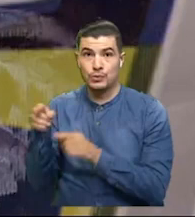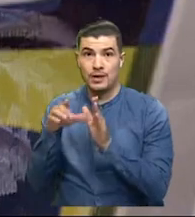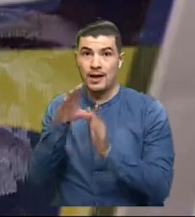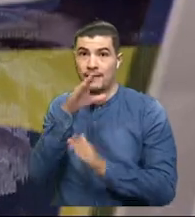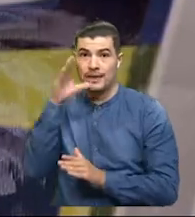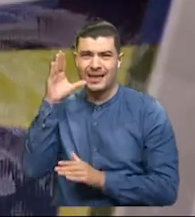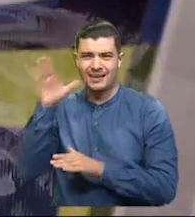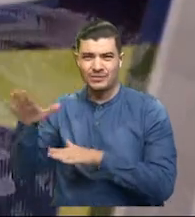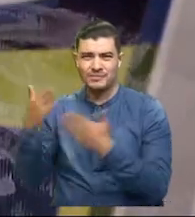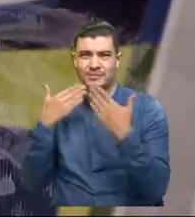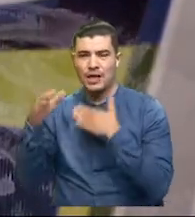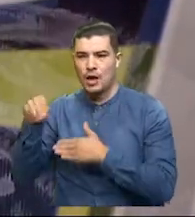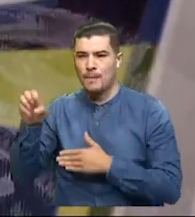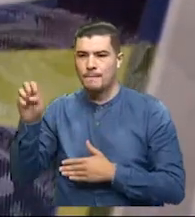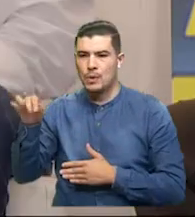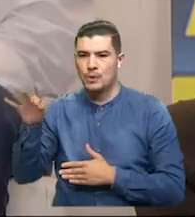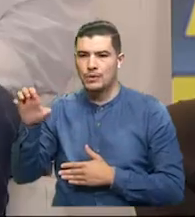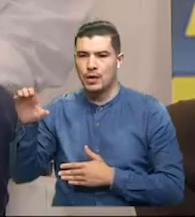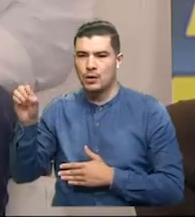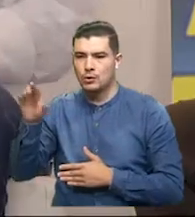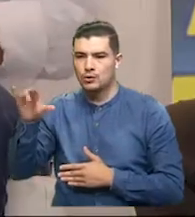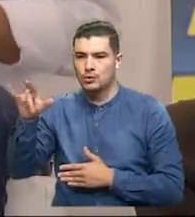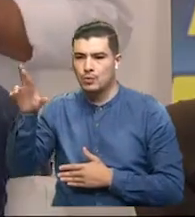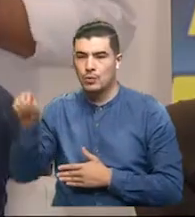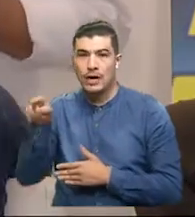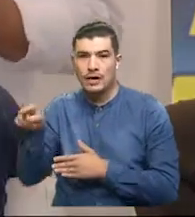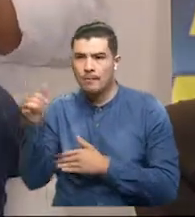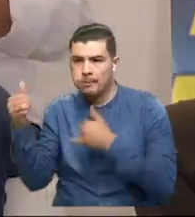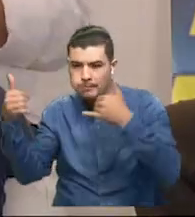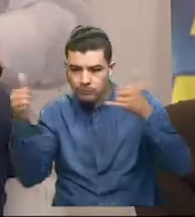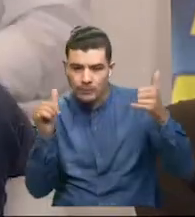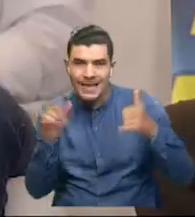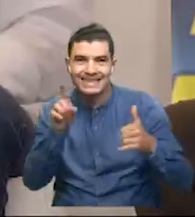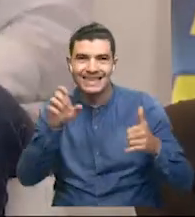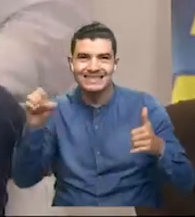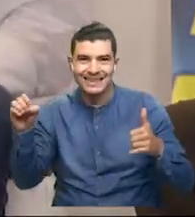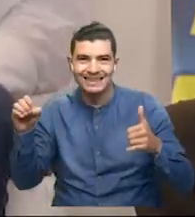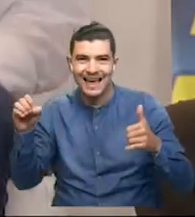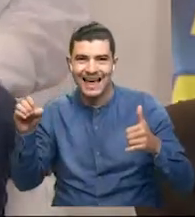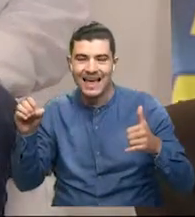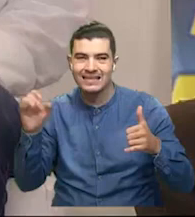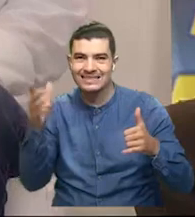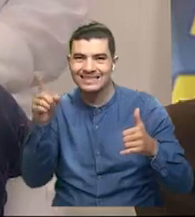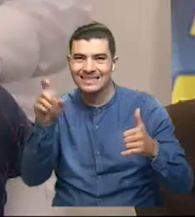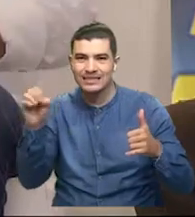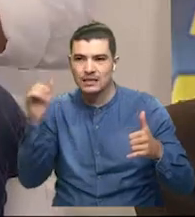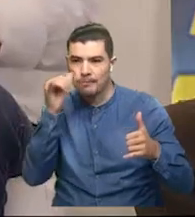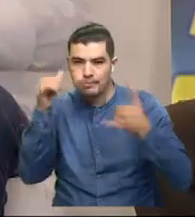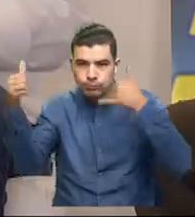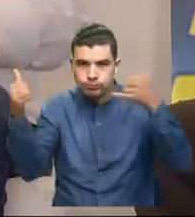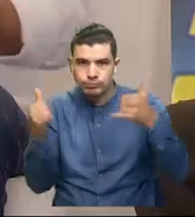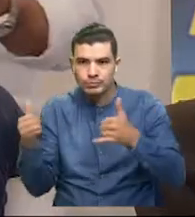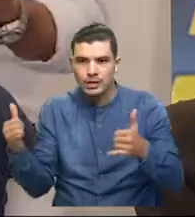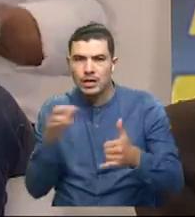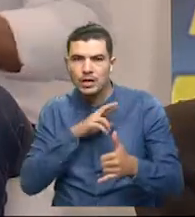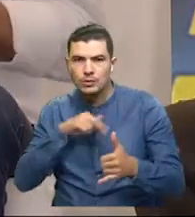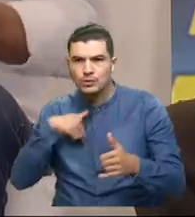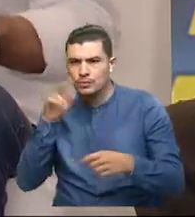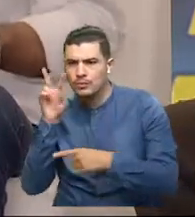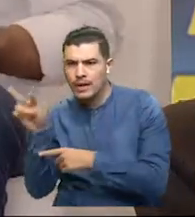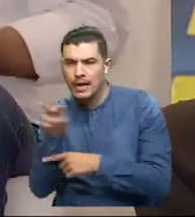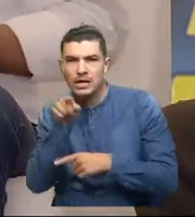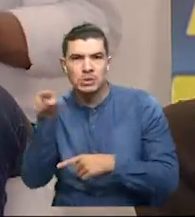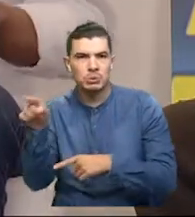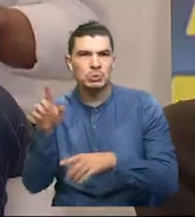en Monte Oscuro se instalaron más de 60 cámaras. Aquí estamos en el corredor del jaguar y estábamos revisando obviamente todas las especies